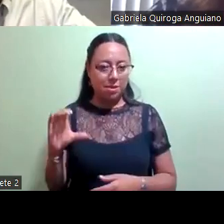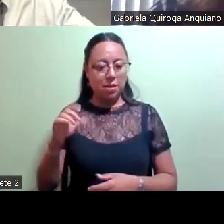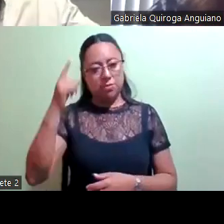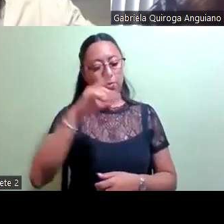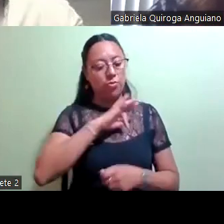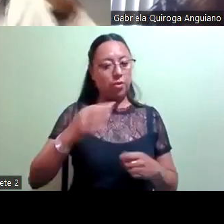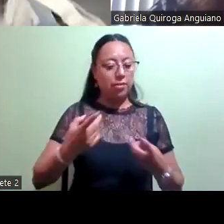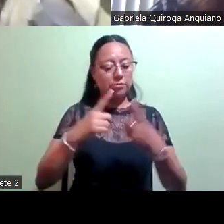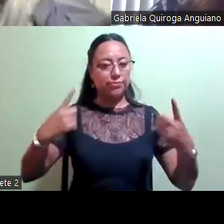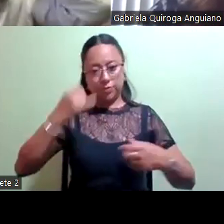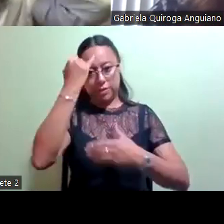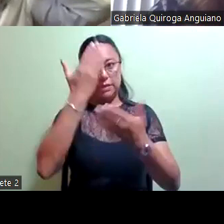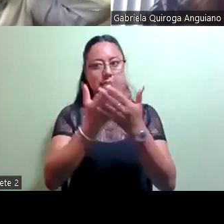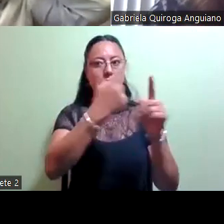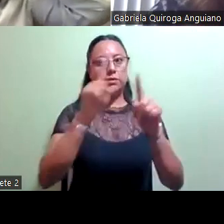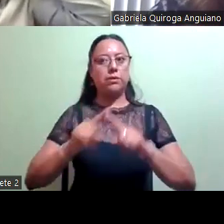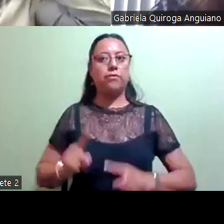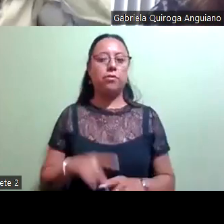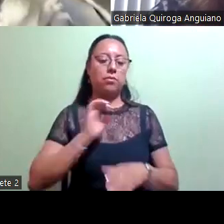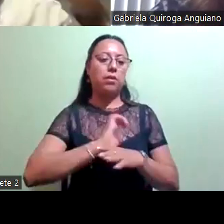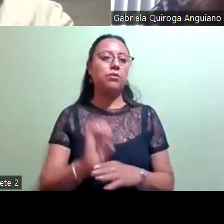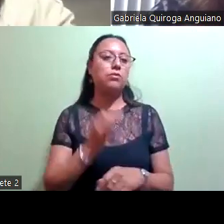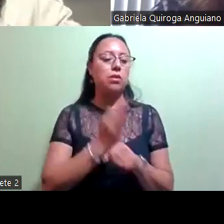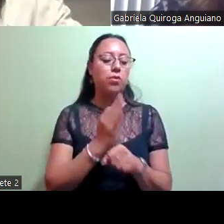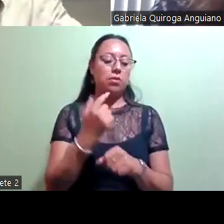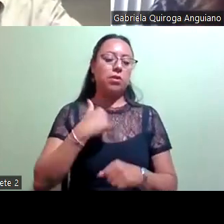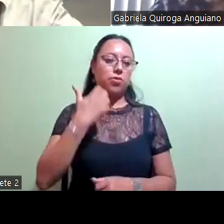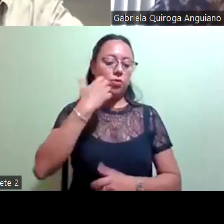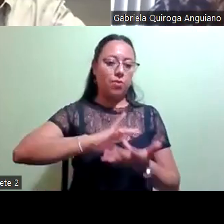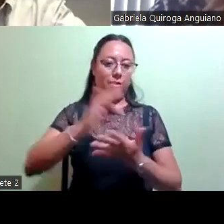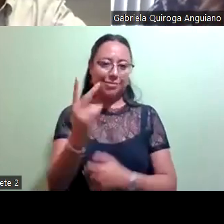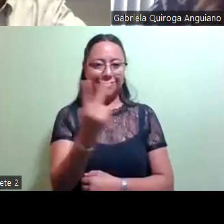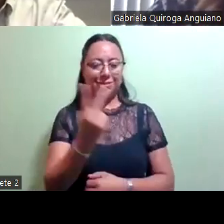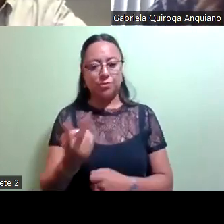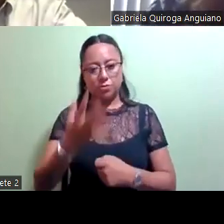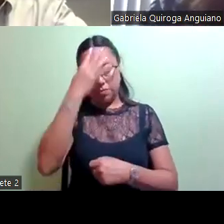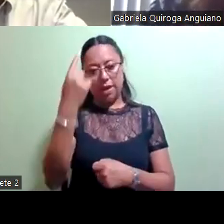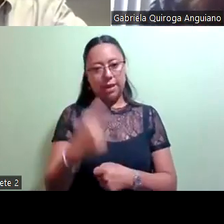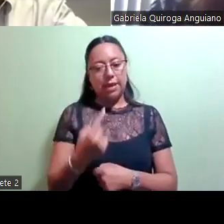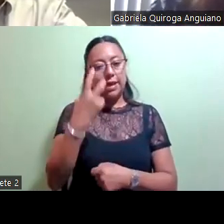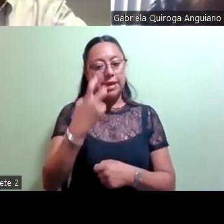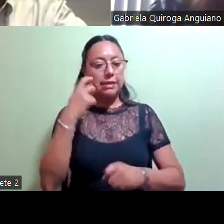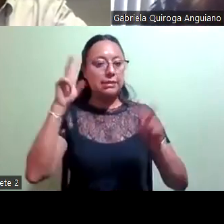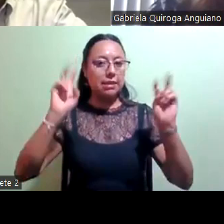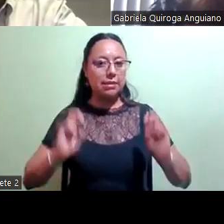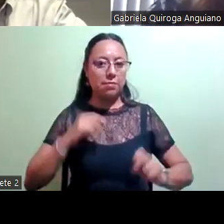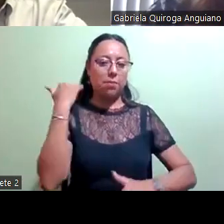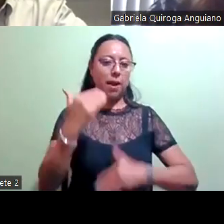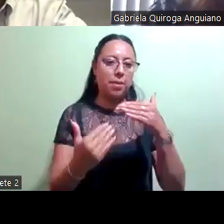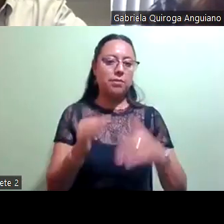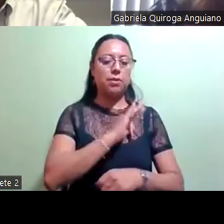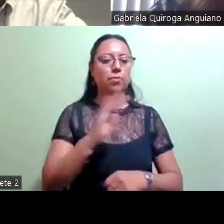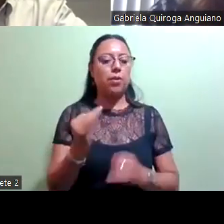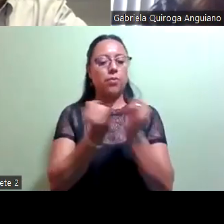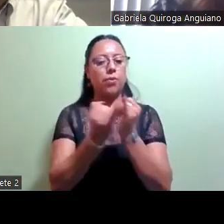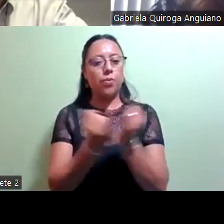dictamen, de varias de las iniciativas. Entonces, pues, agradecerles a ambos que por fin este tema vaya avanzando y pues sobre todo agradecerle mucho a Roy Fitt